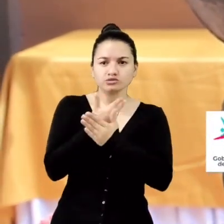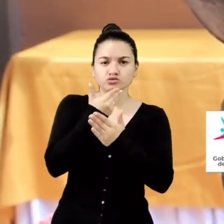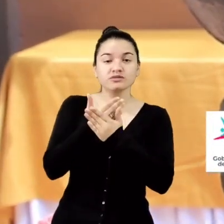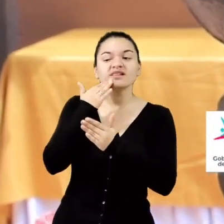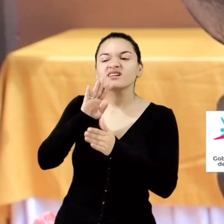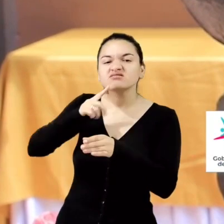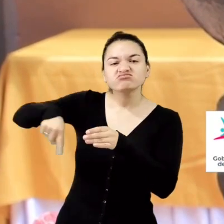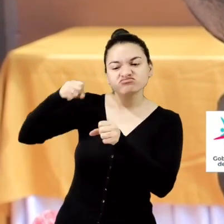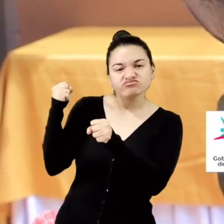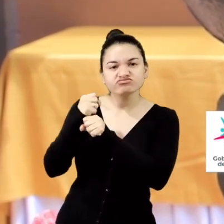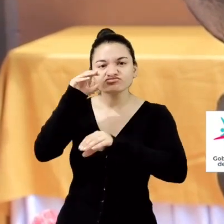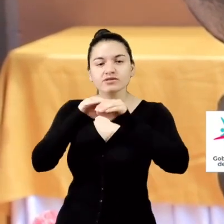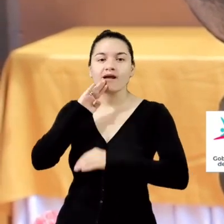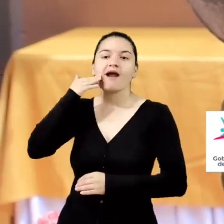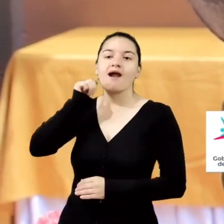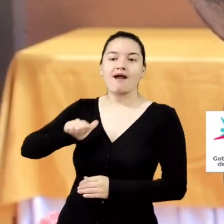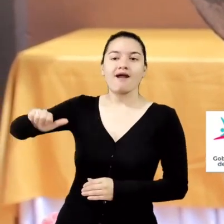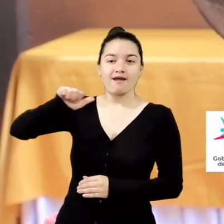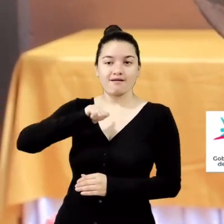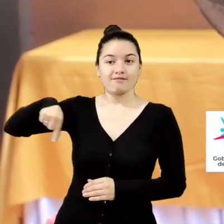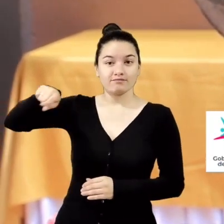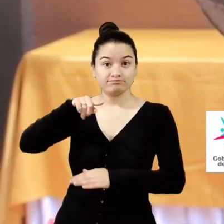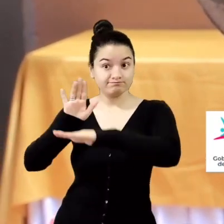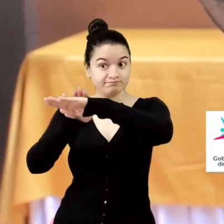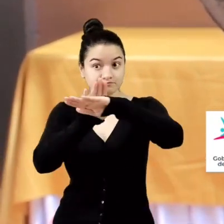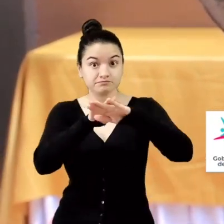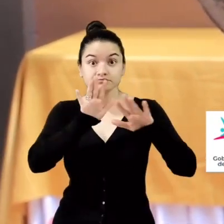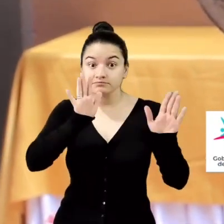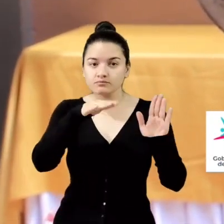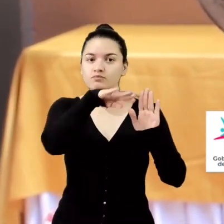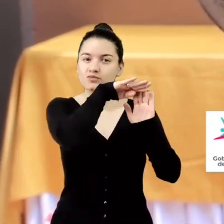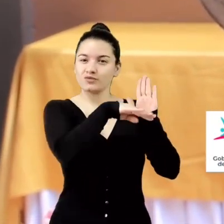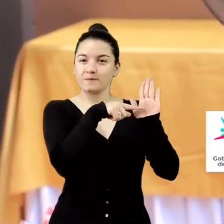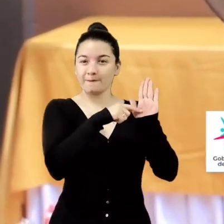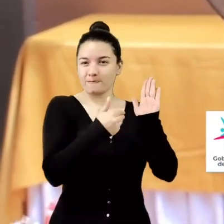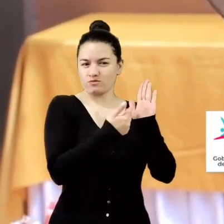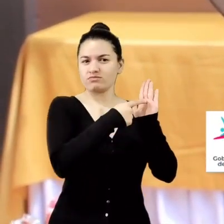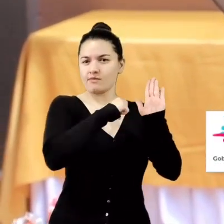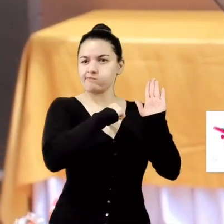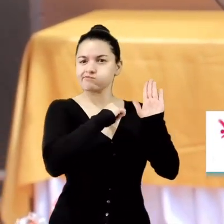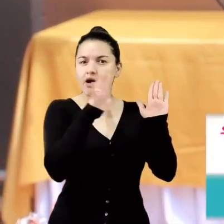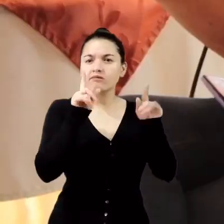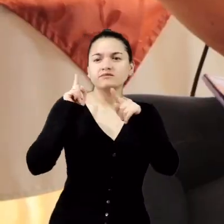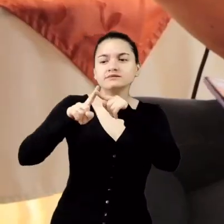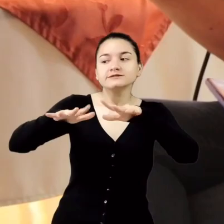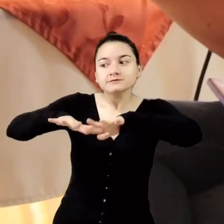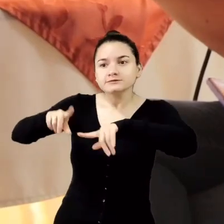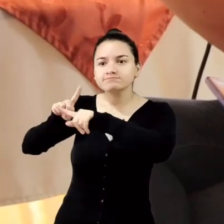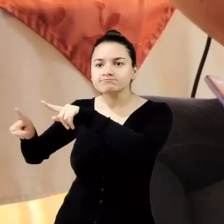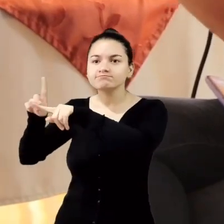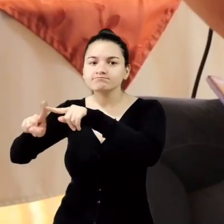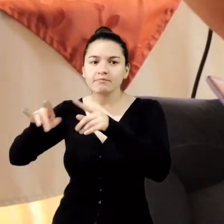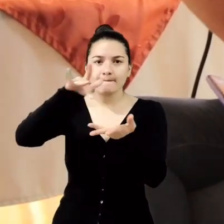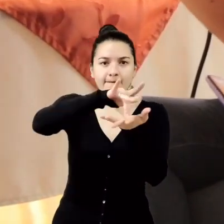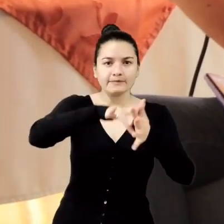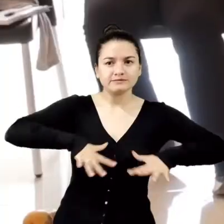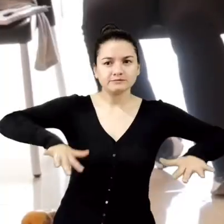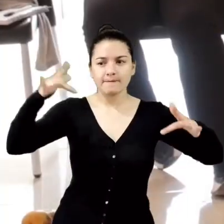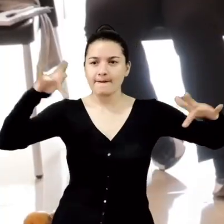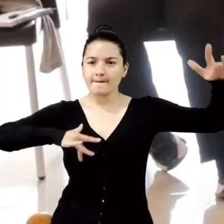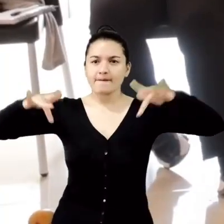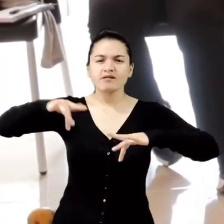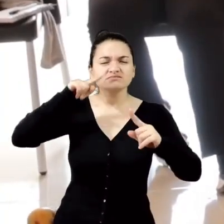política pública de mujeres. Cabe recordar que la política pública ya ha tenido unos